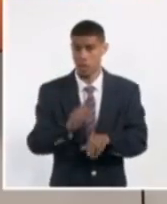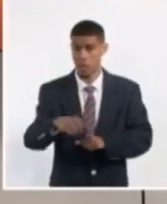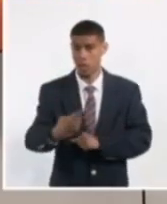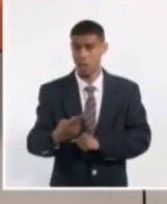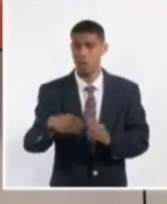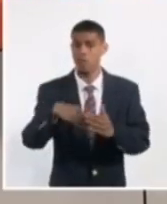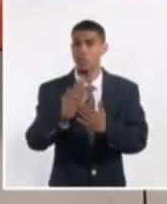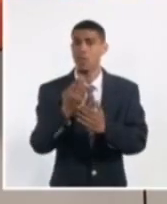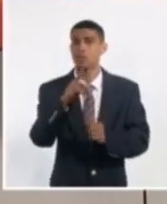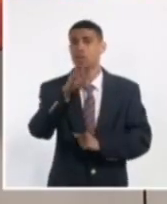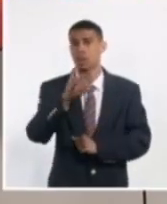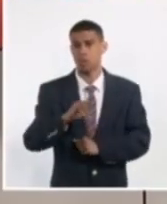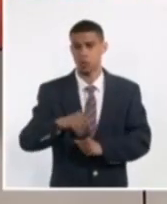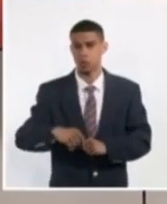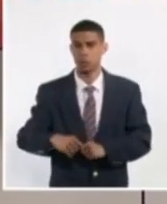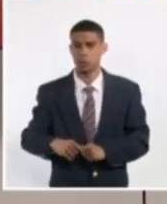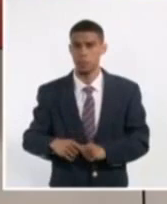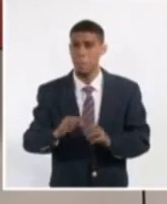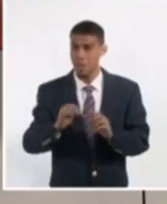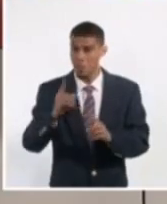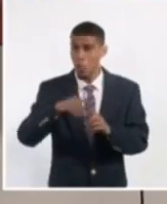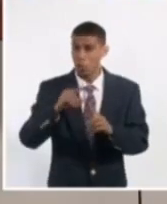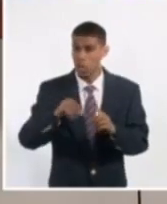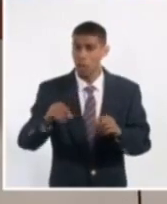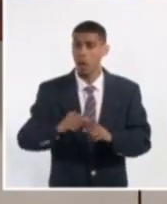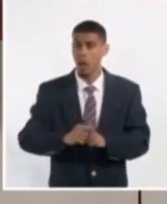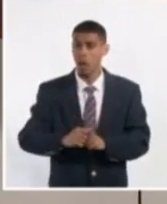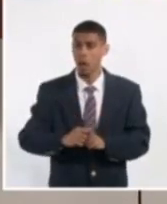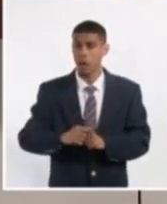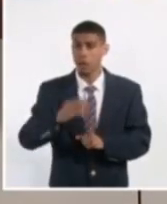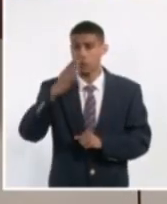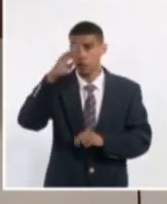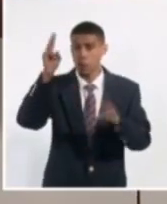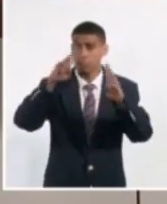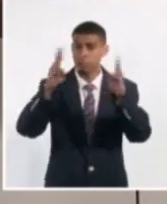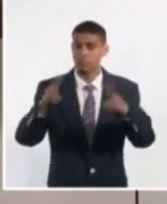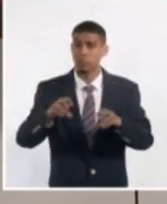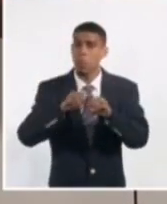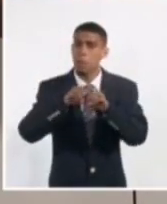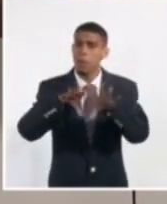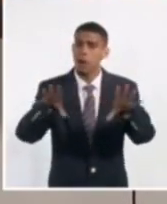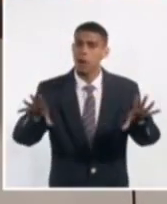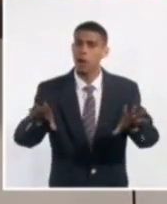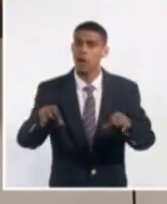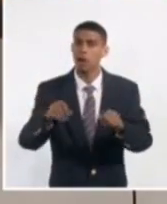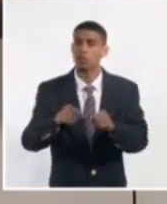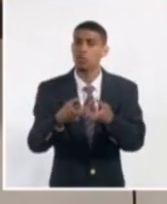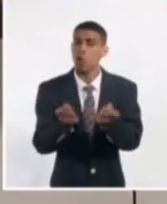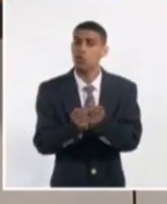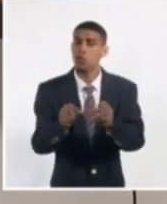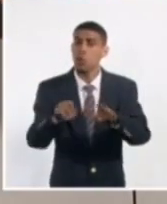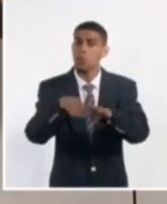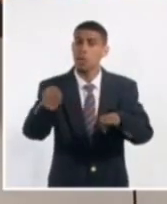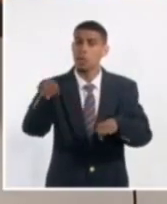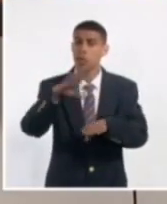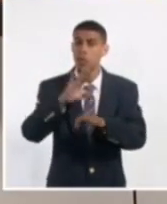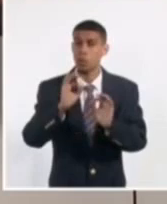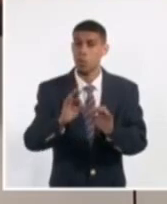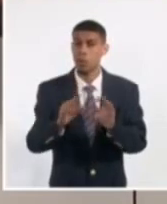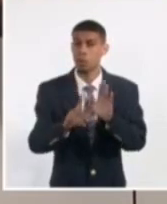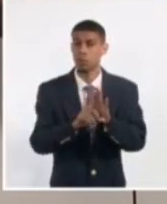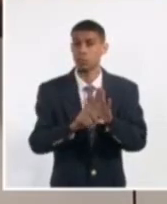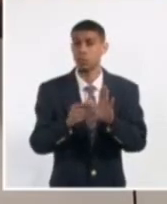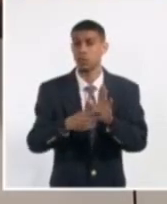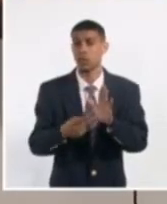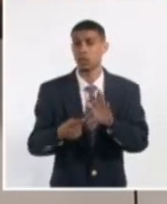día 19. Y en torno a este tema, Cuba Debate publicó hoy el artículo titulado El Consejo de Ministros en el Diseño Institucional